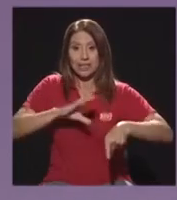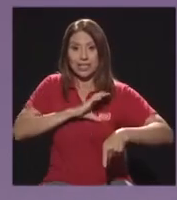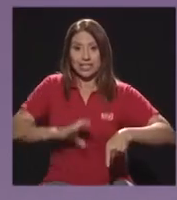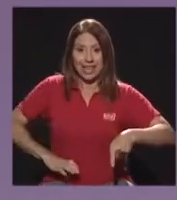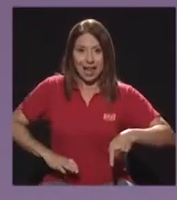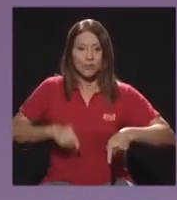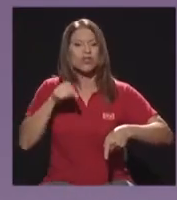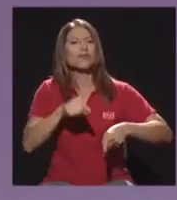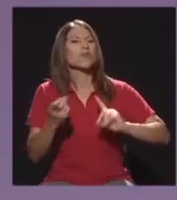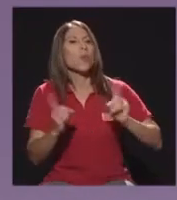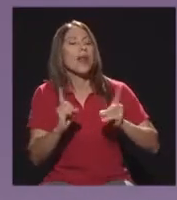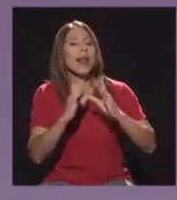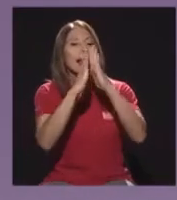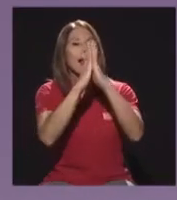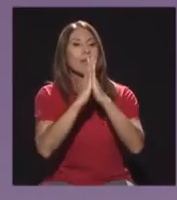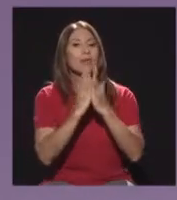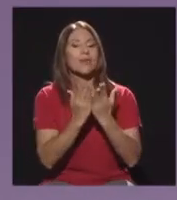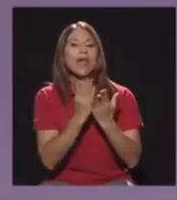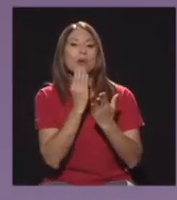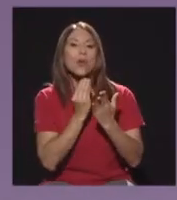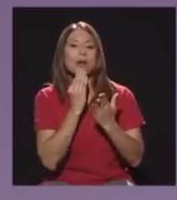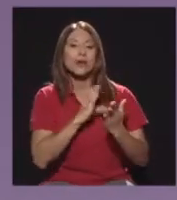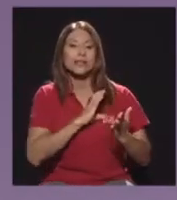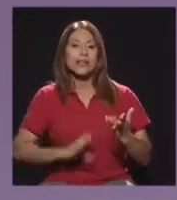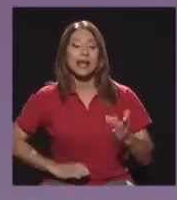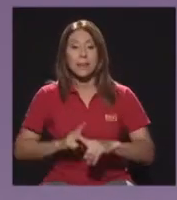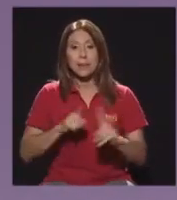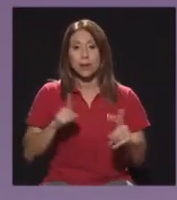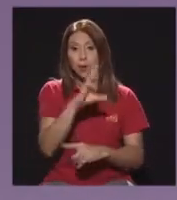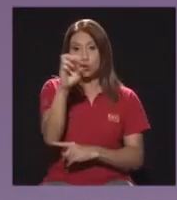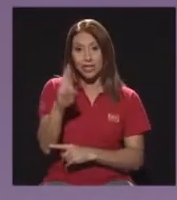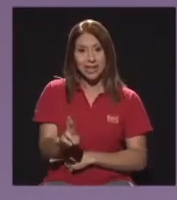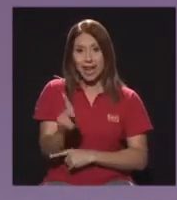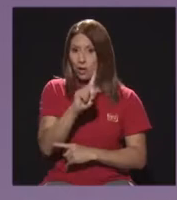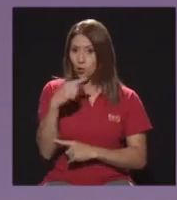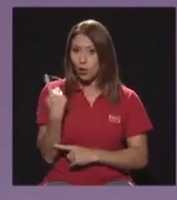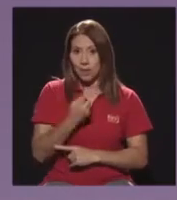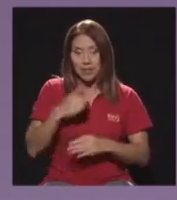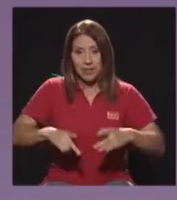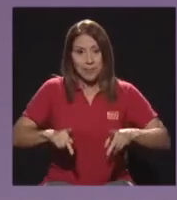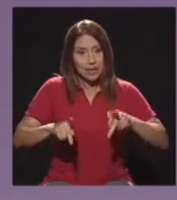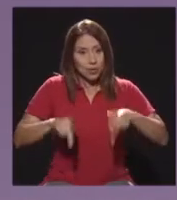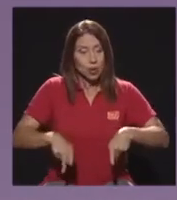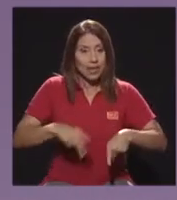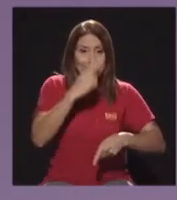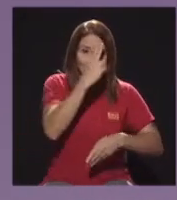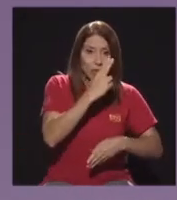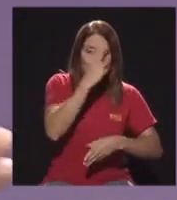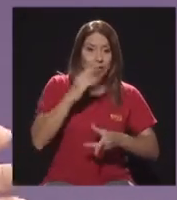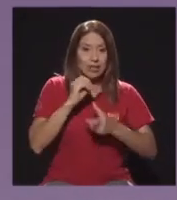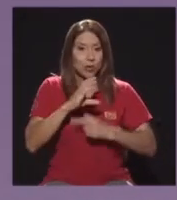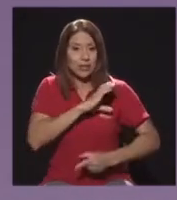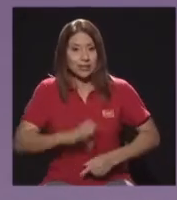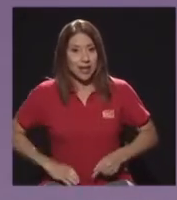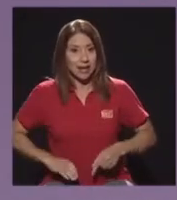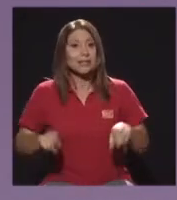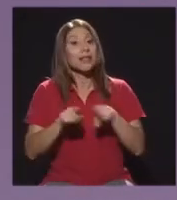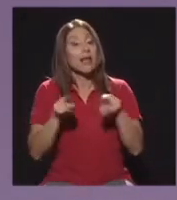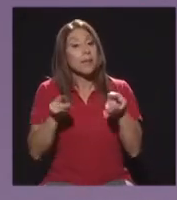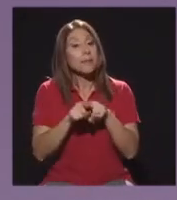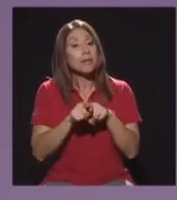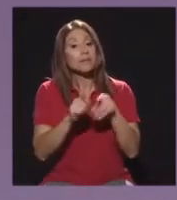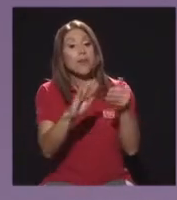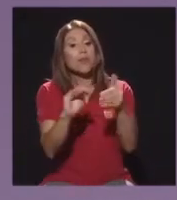es la biblia judeo-cristiana pero en costa rica no solamente existen personas cristianas o personas católicas también tenemos los pueblos